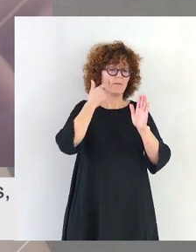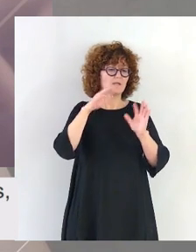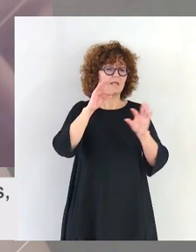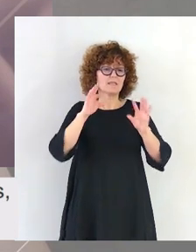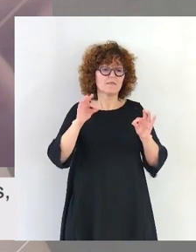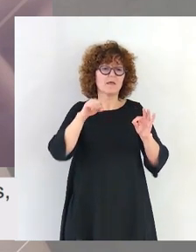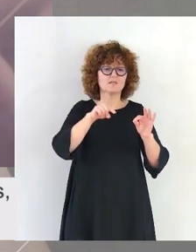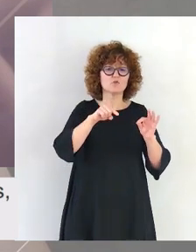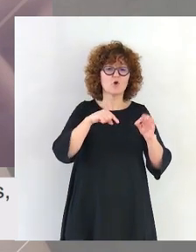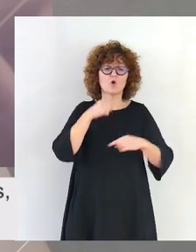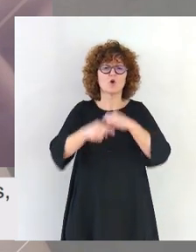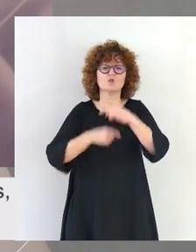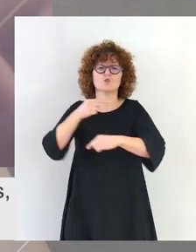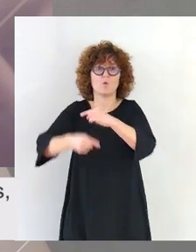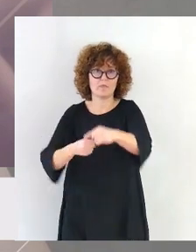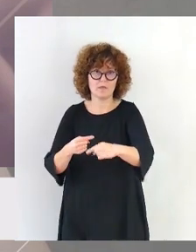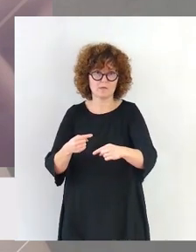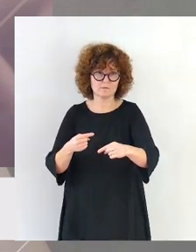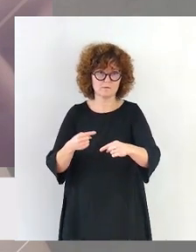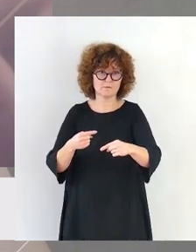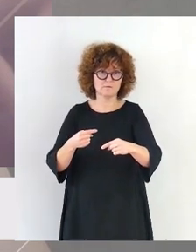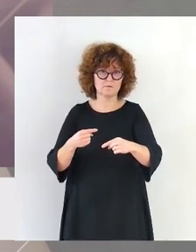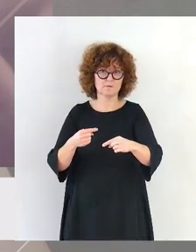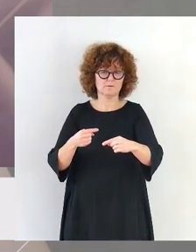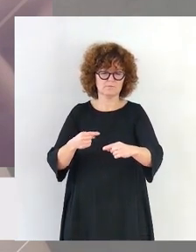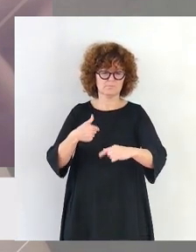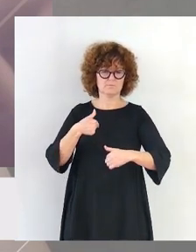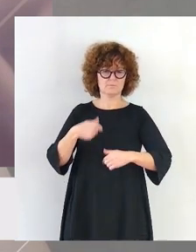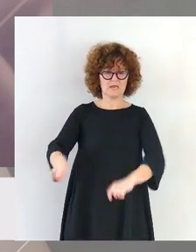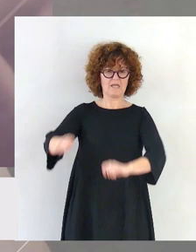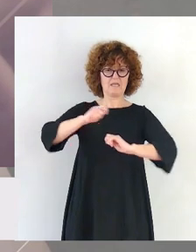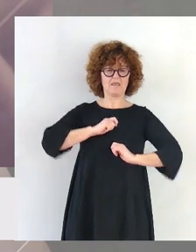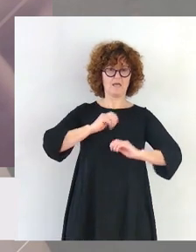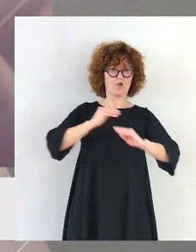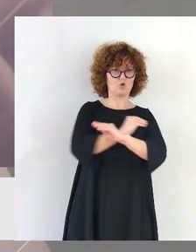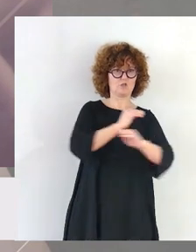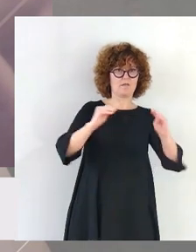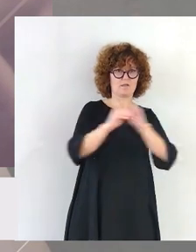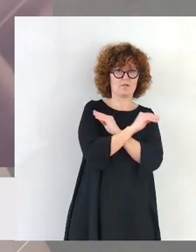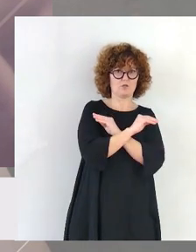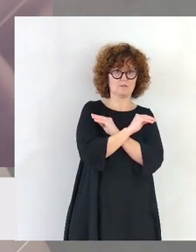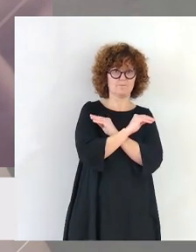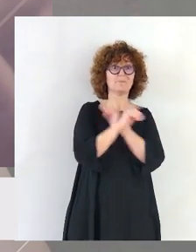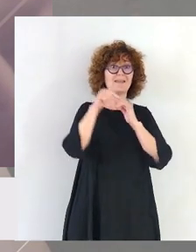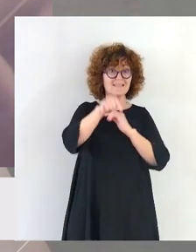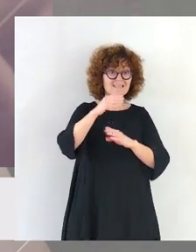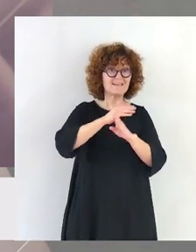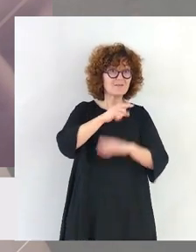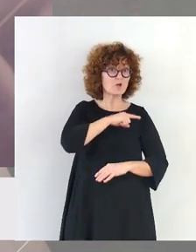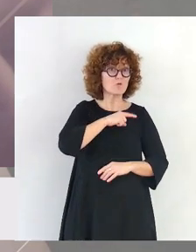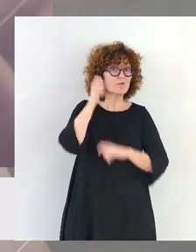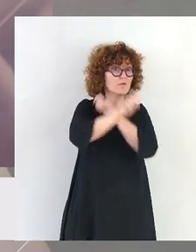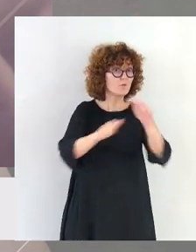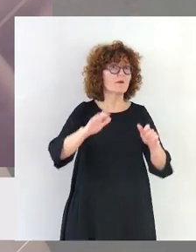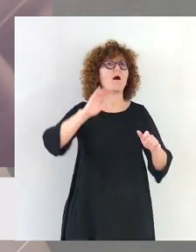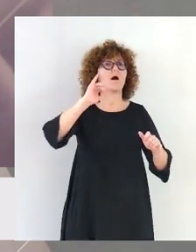ocasiones pueden generarnos contradicciones en nuestra vida y tenemos que entender Por qué Y para qué Yo creo que este ya es el nivel de conciencia ciudadana